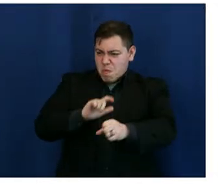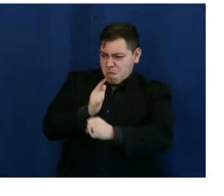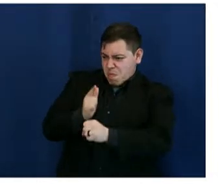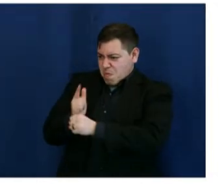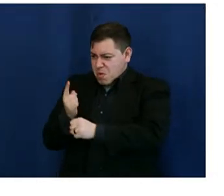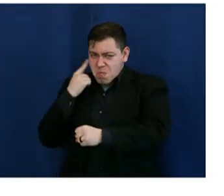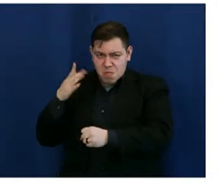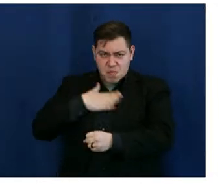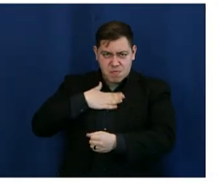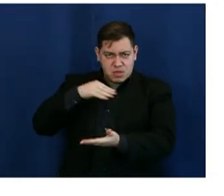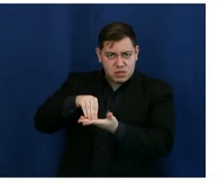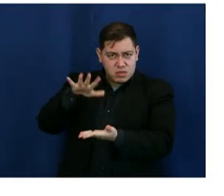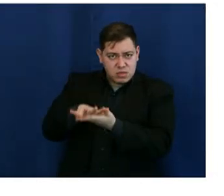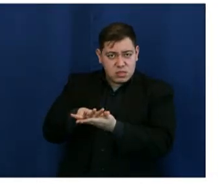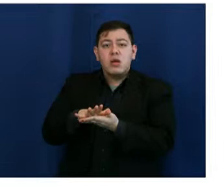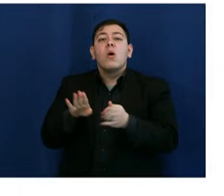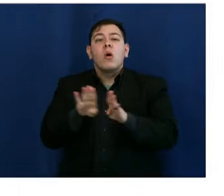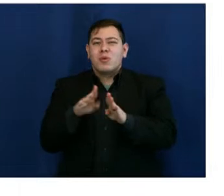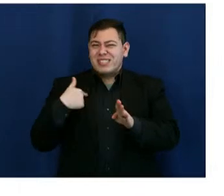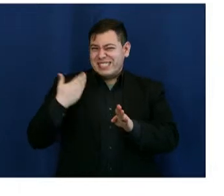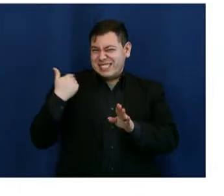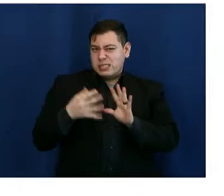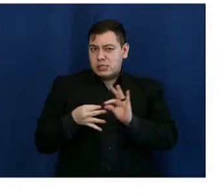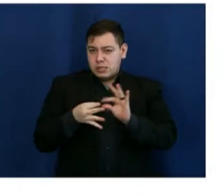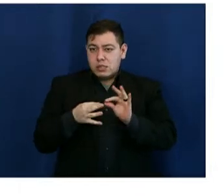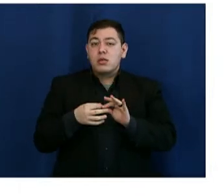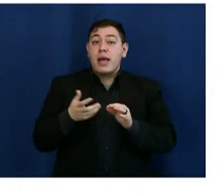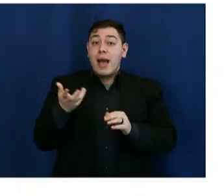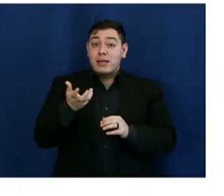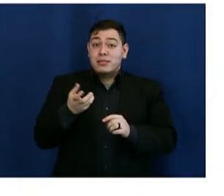página de citas de vacunación. Como les comentaba, van a ir a